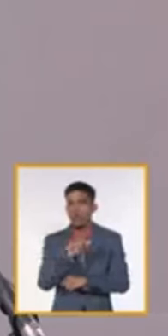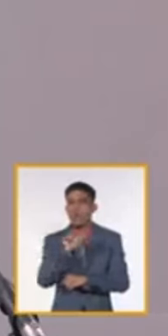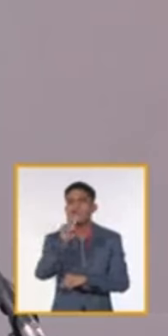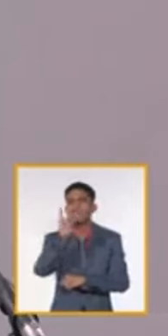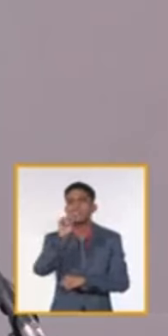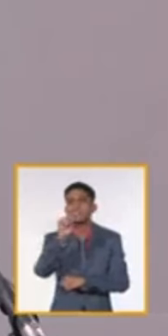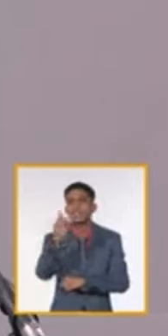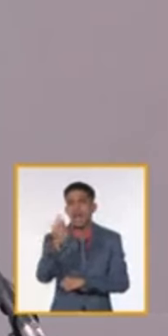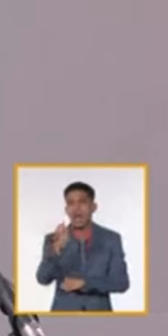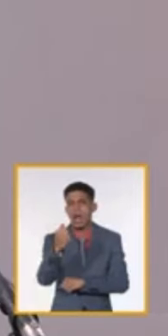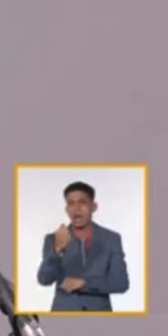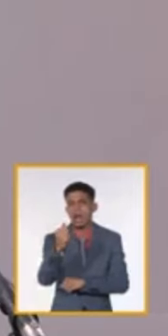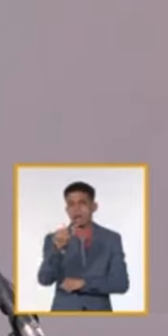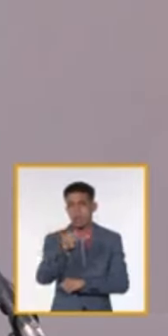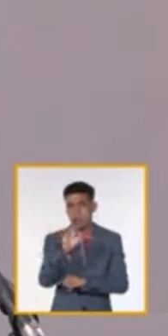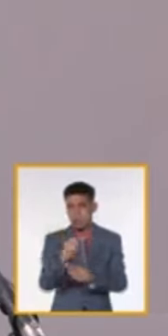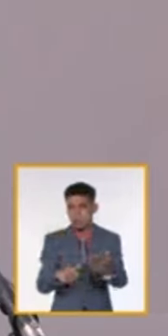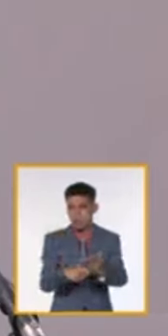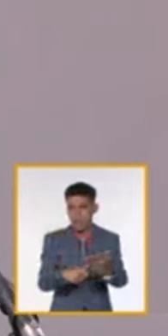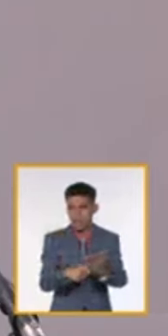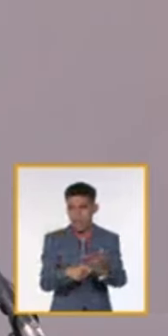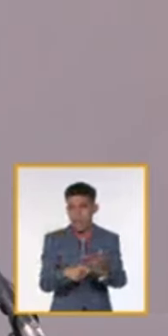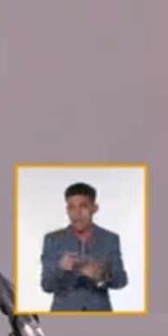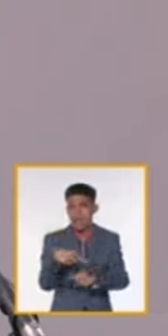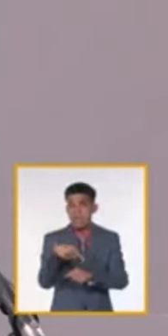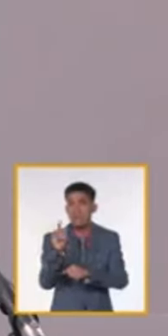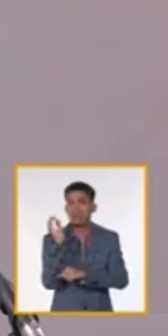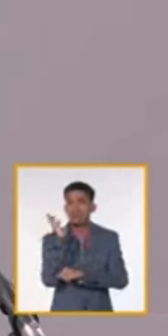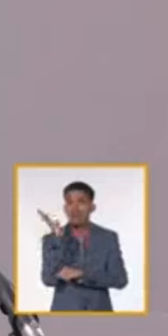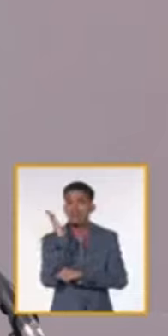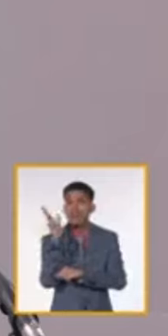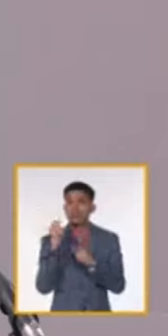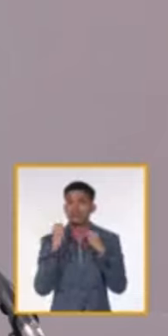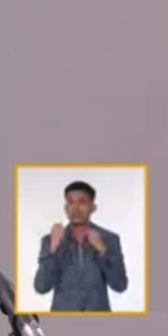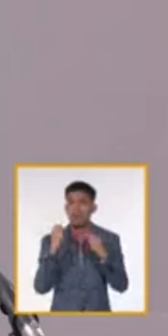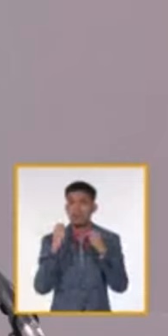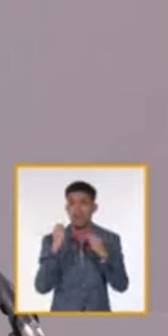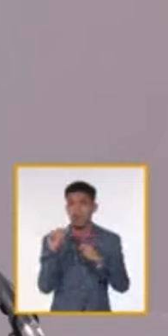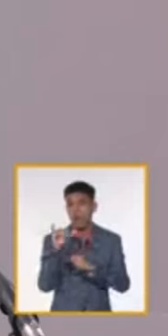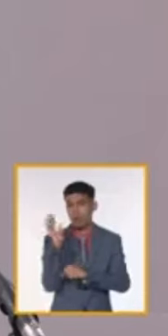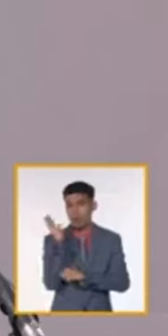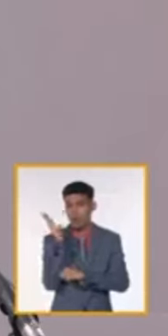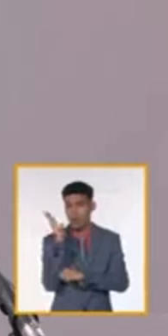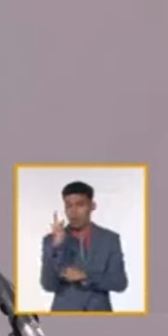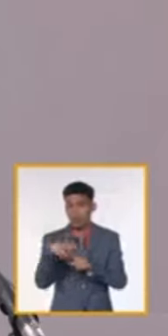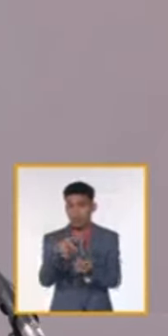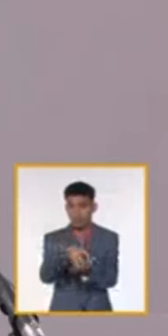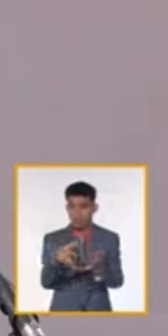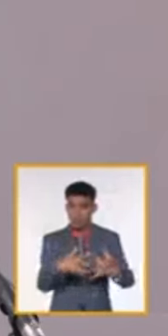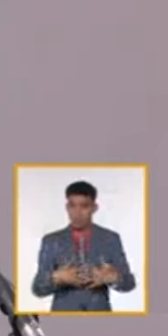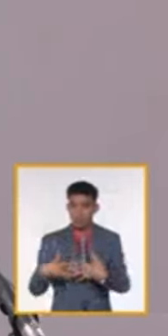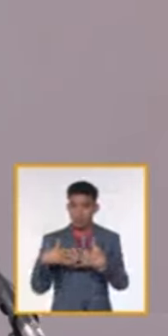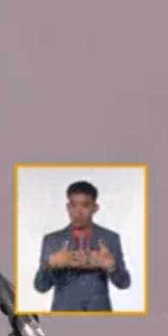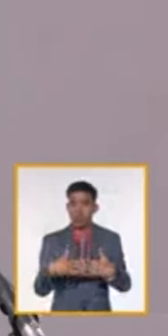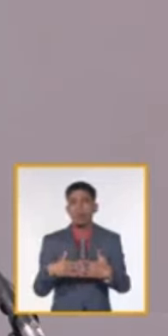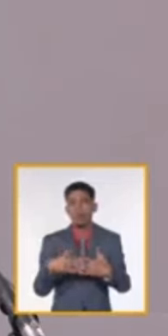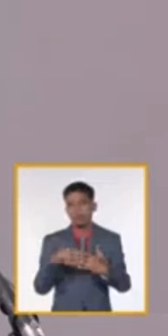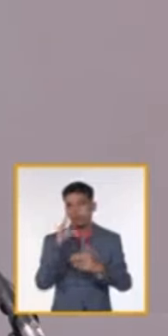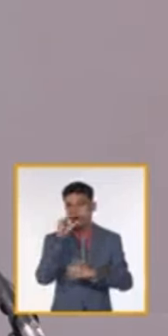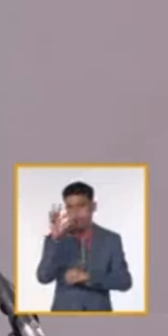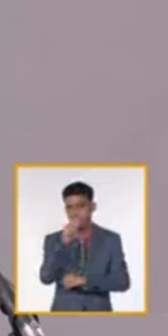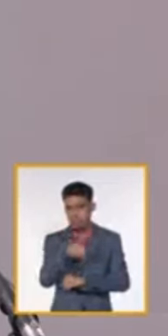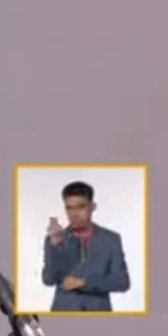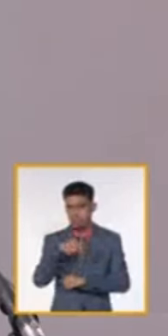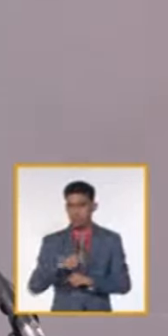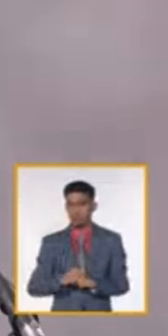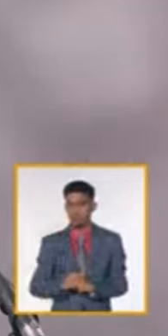poder participar en la Conferencia Popular por Palestina que organizamos en Detroit, en Michigan. Y hemos visto un